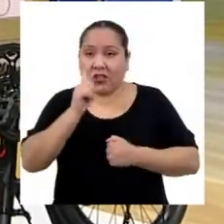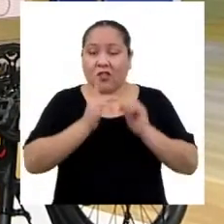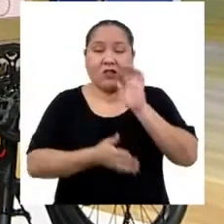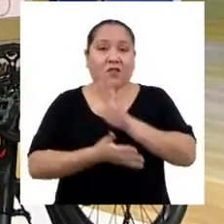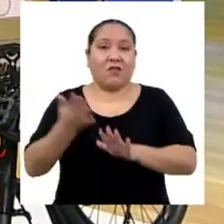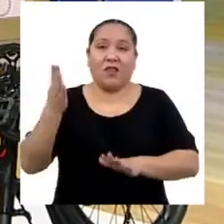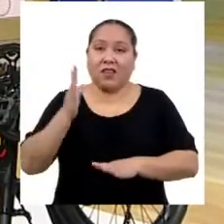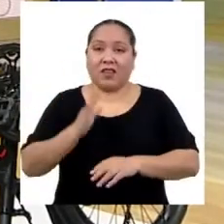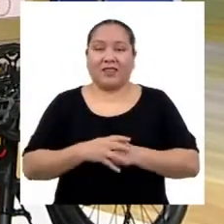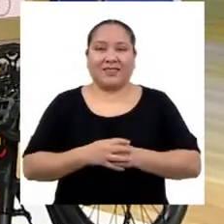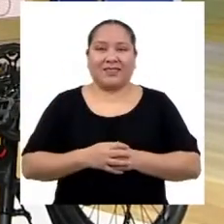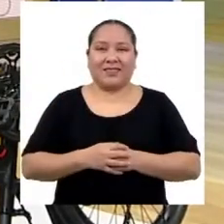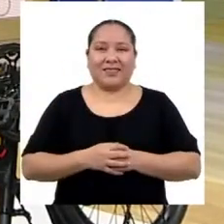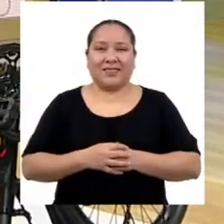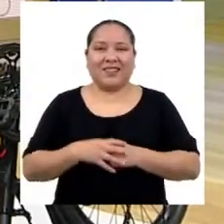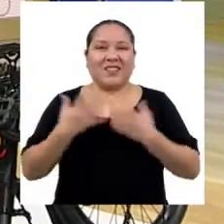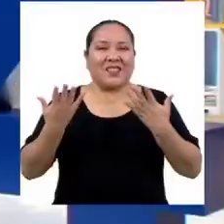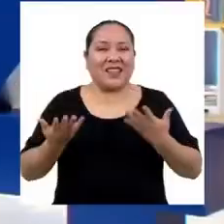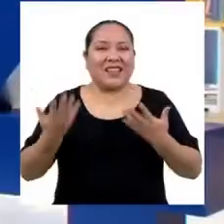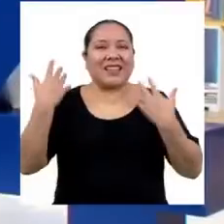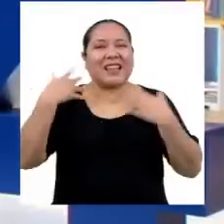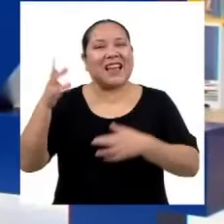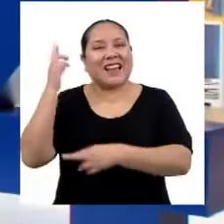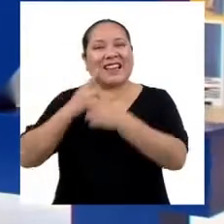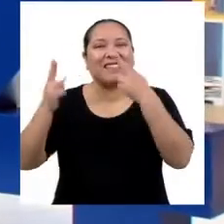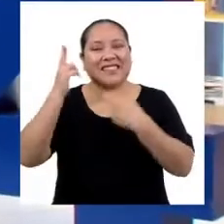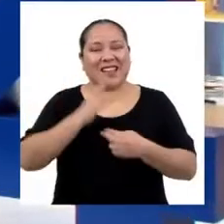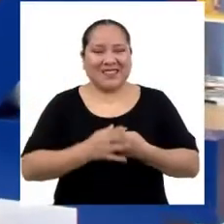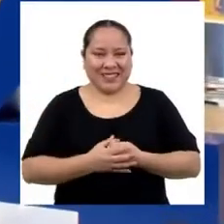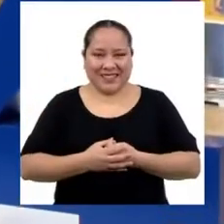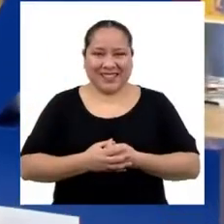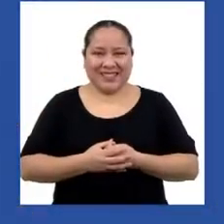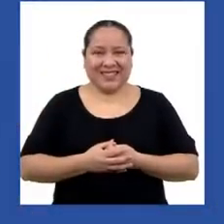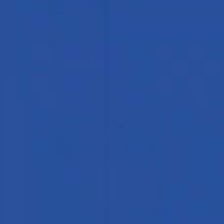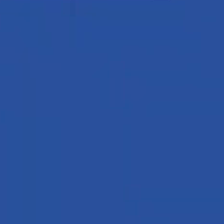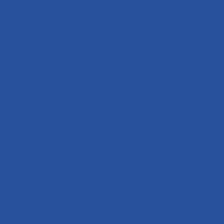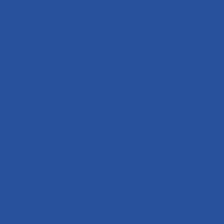de sus sitios, porque ya volvemos.